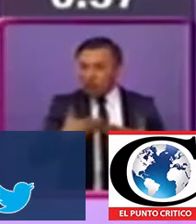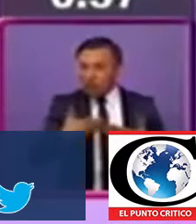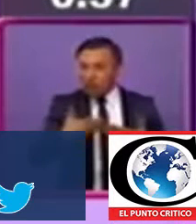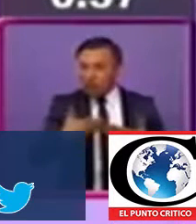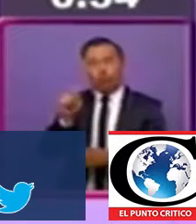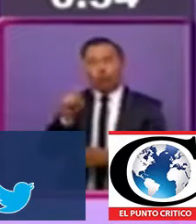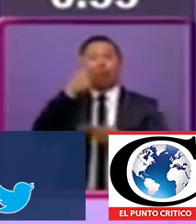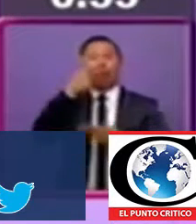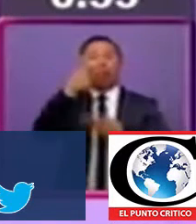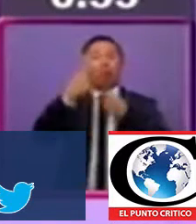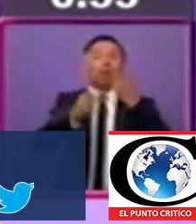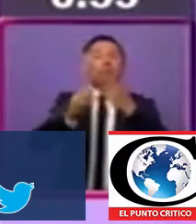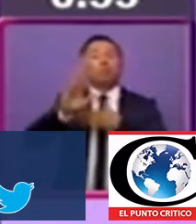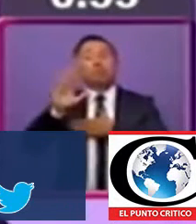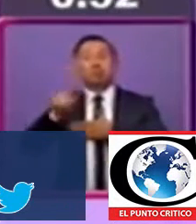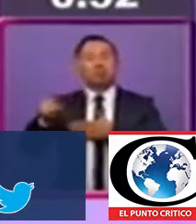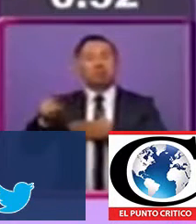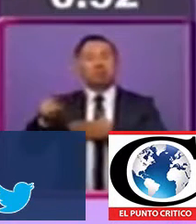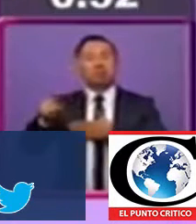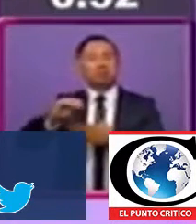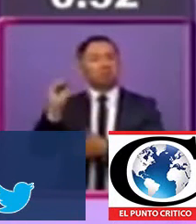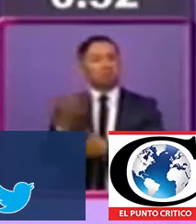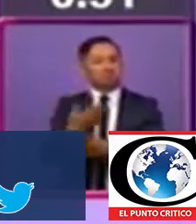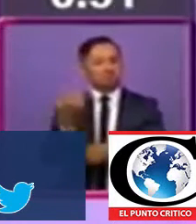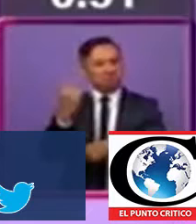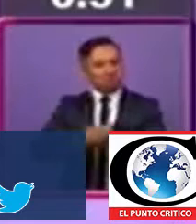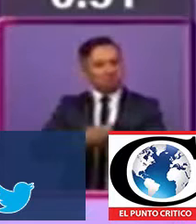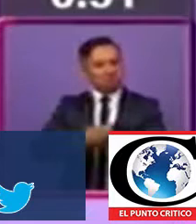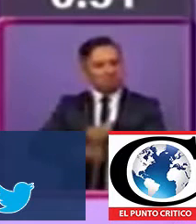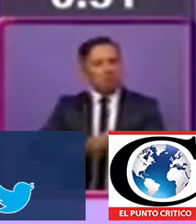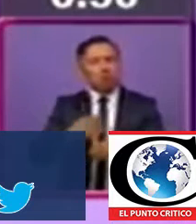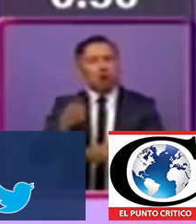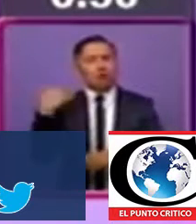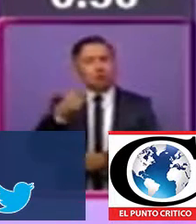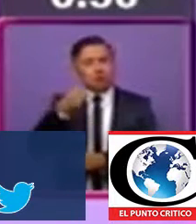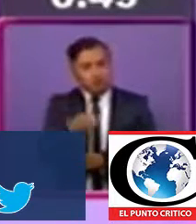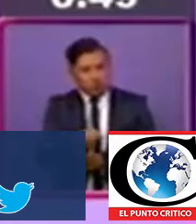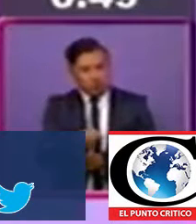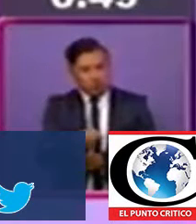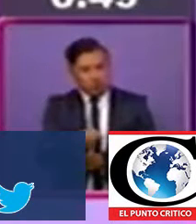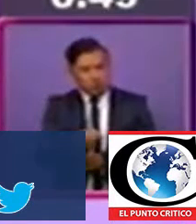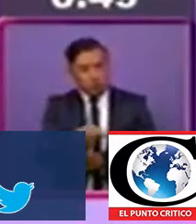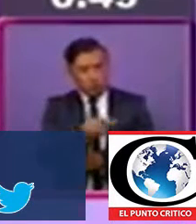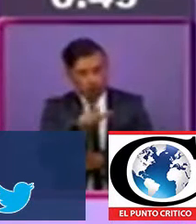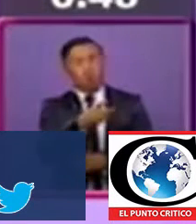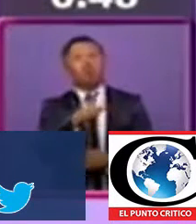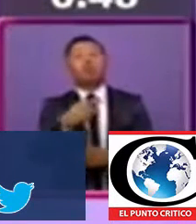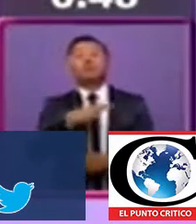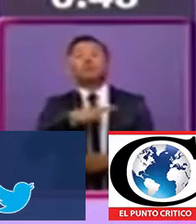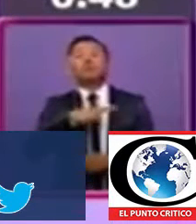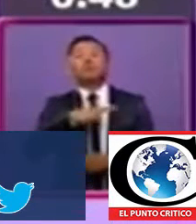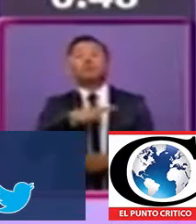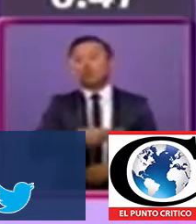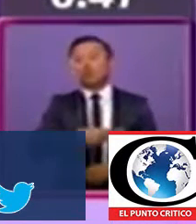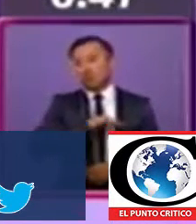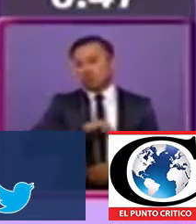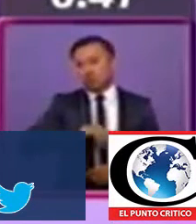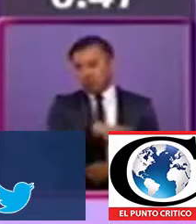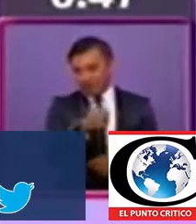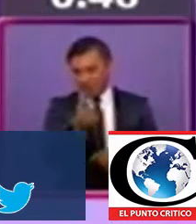otro convenio con instituciones de servicios y aceptada por el servidor público. Pero este caso no